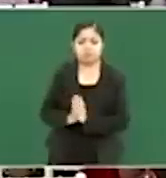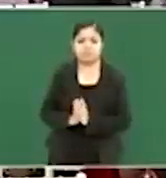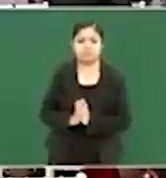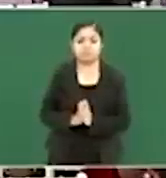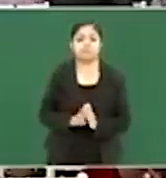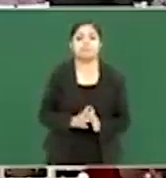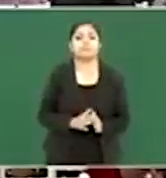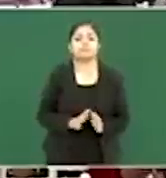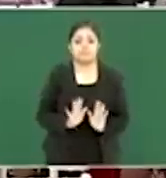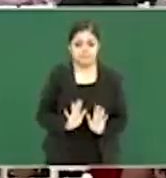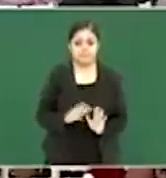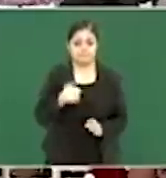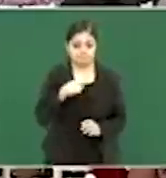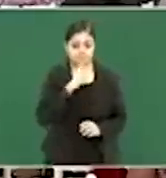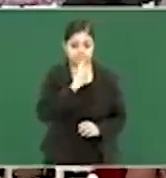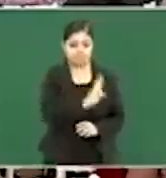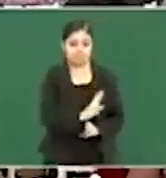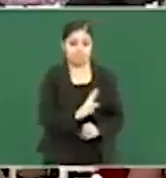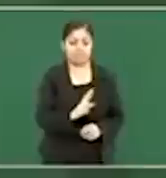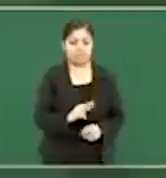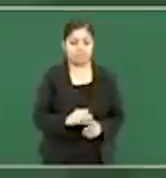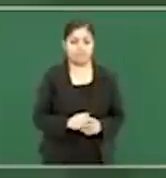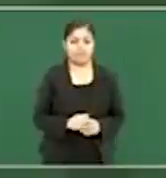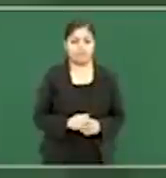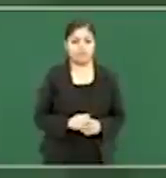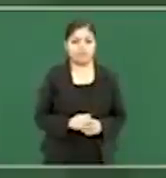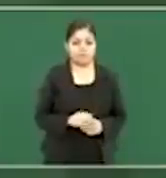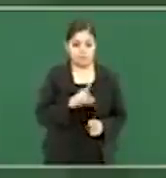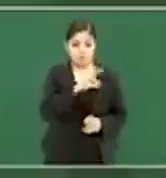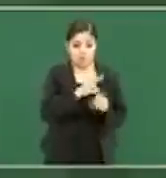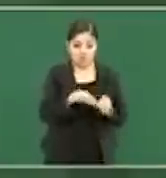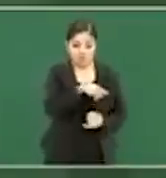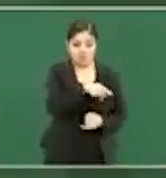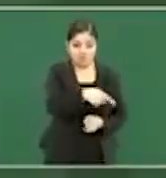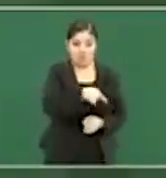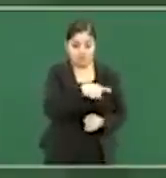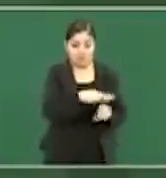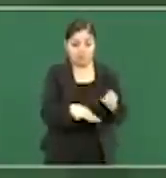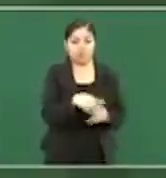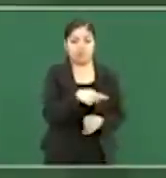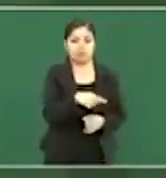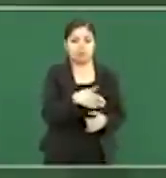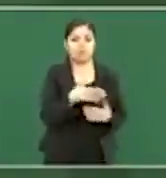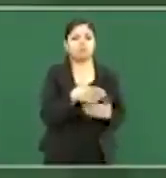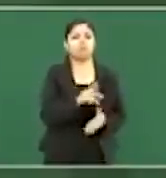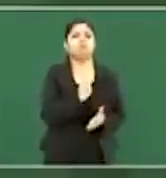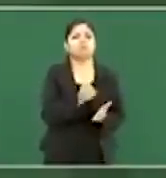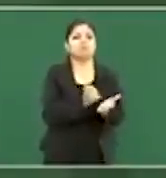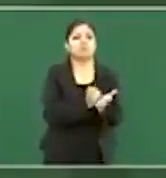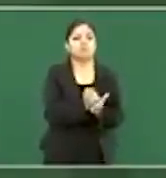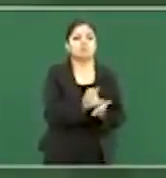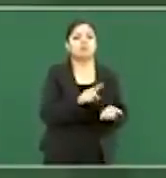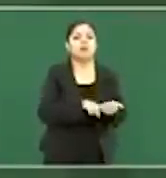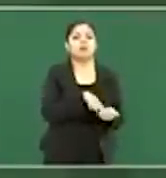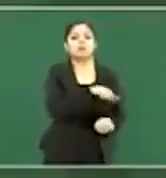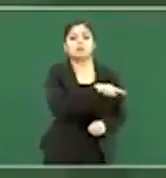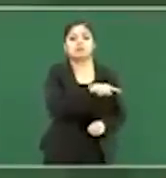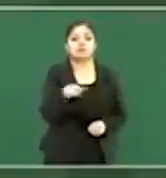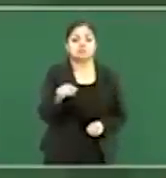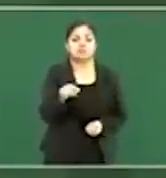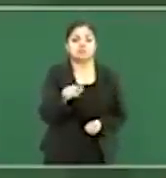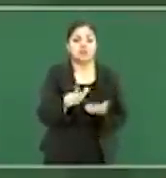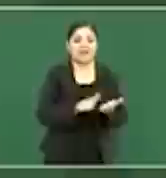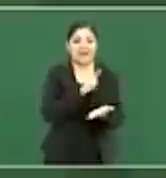una decisión, te contesto esto último, de los legisladores,